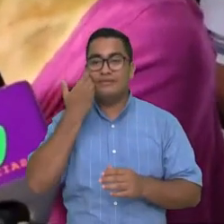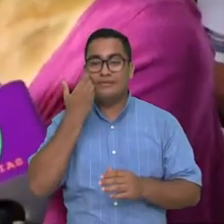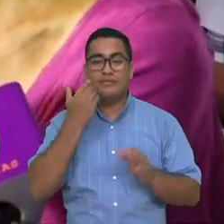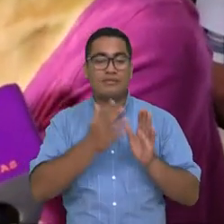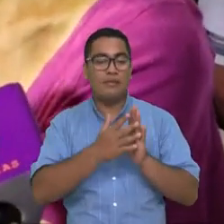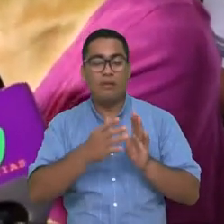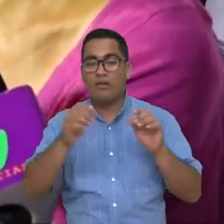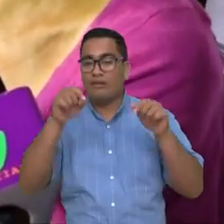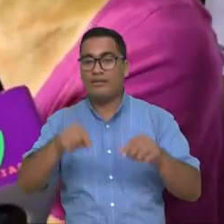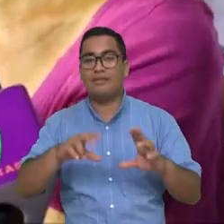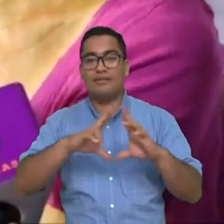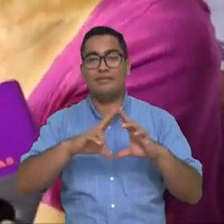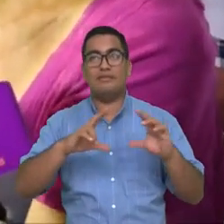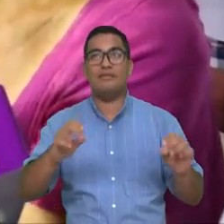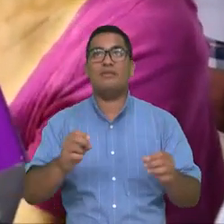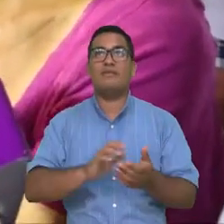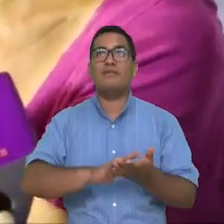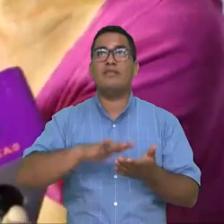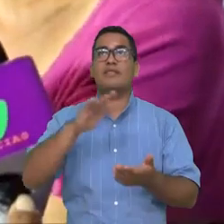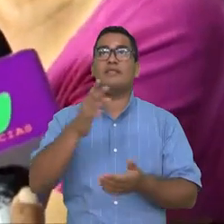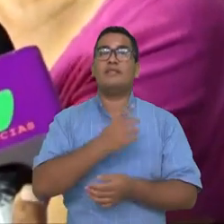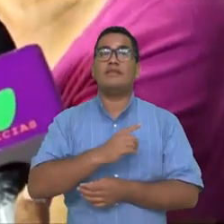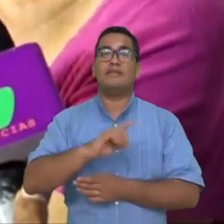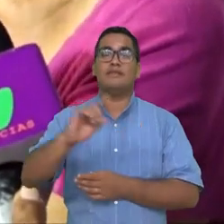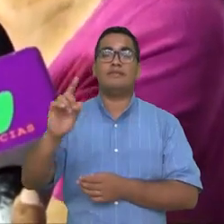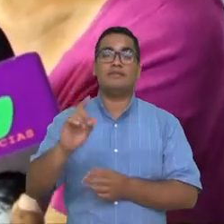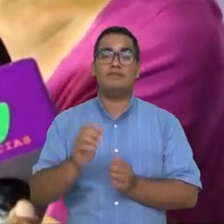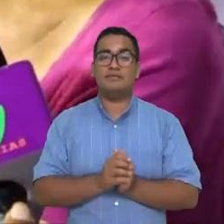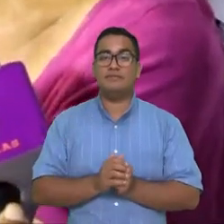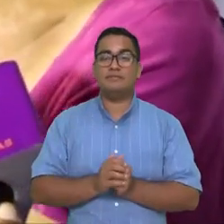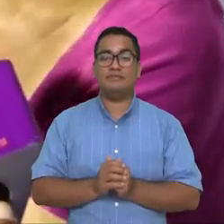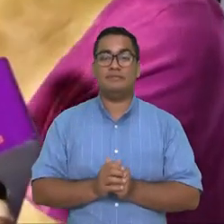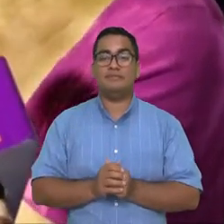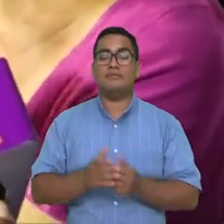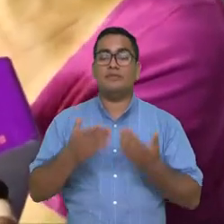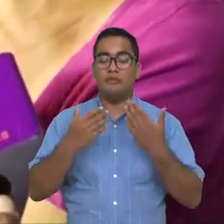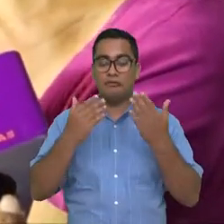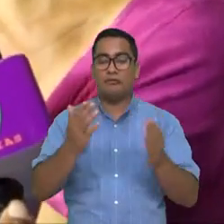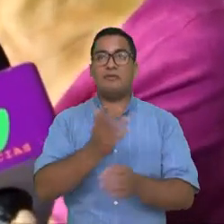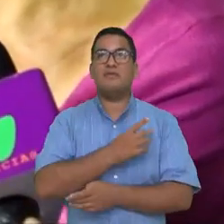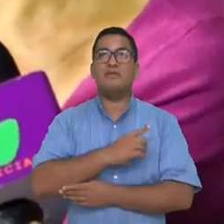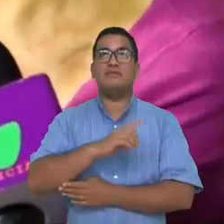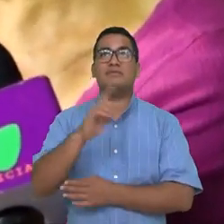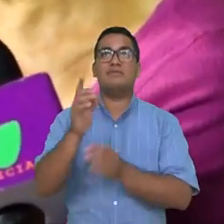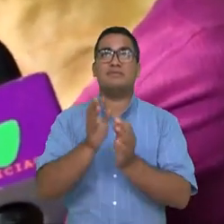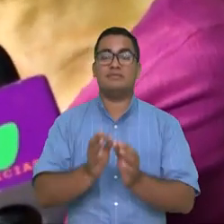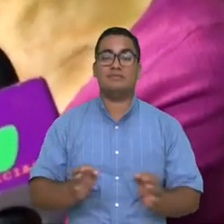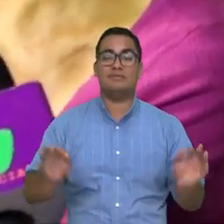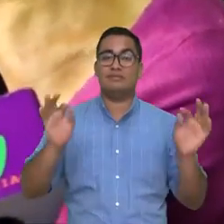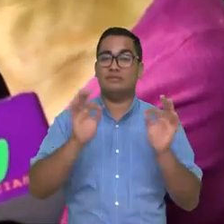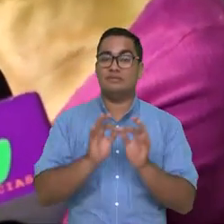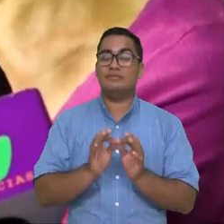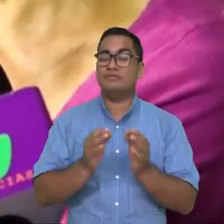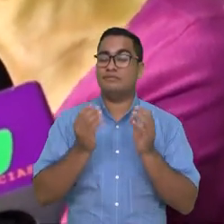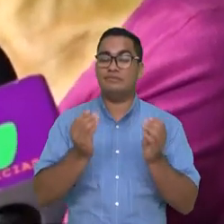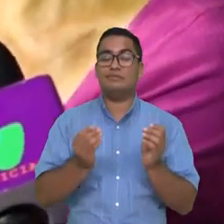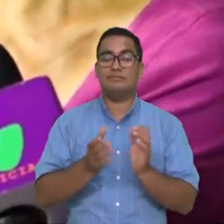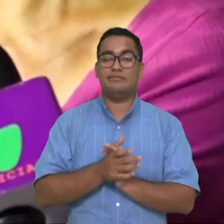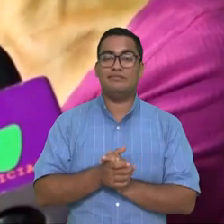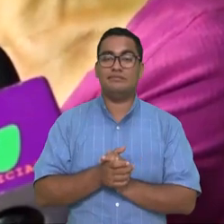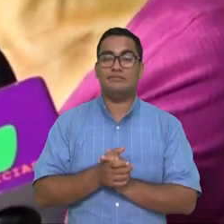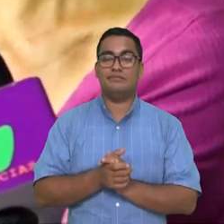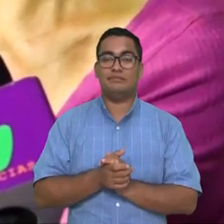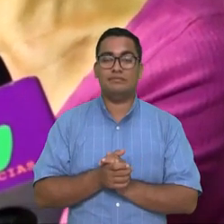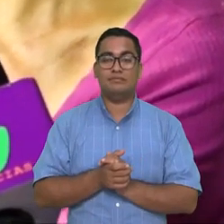Nicaragua. Gloria a Dios. Y confiando en Dios es lo primero. Así es. Y si tenemos